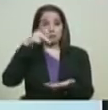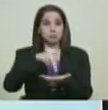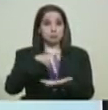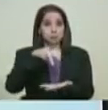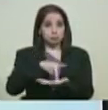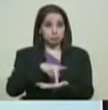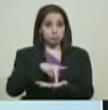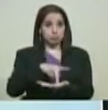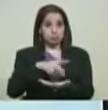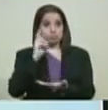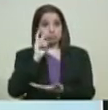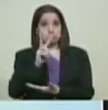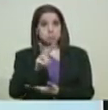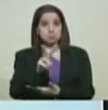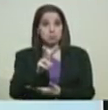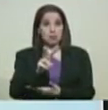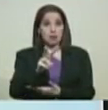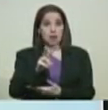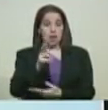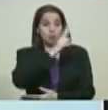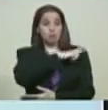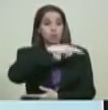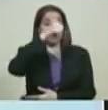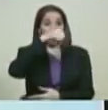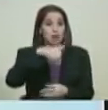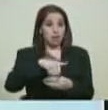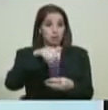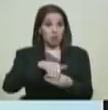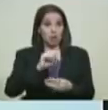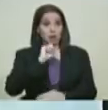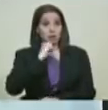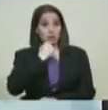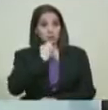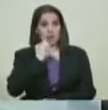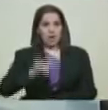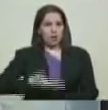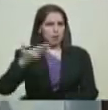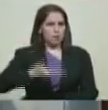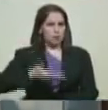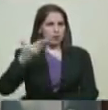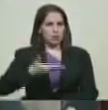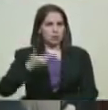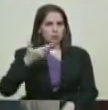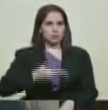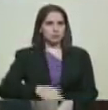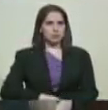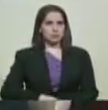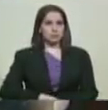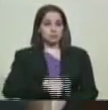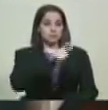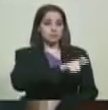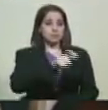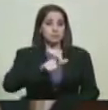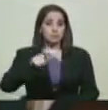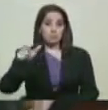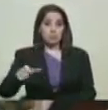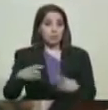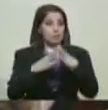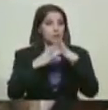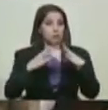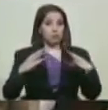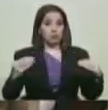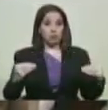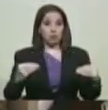las autoridades electorales de Rusia, importantes personalidades de todos los